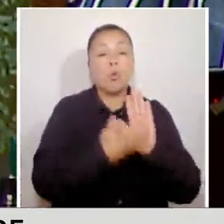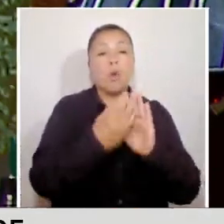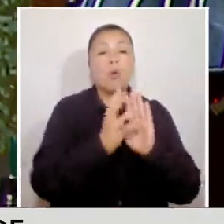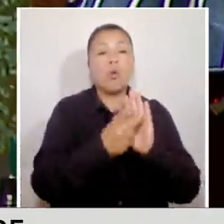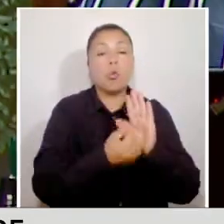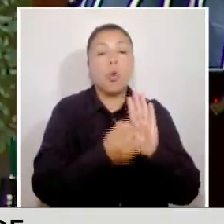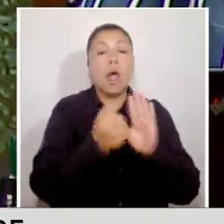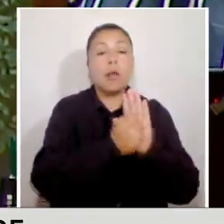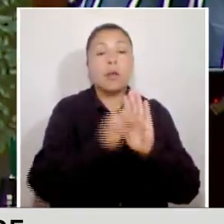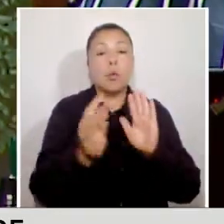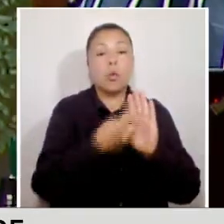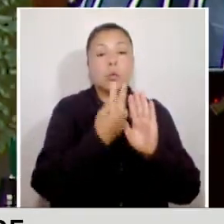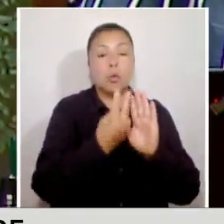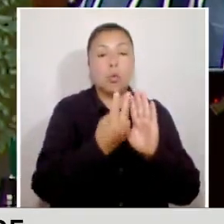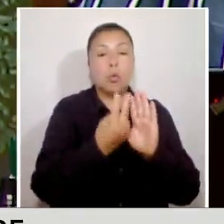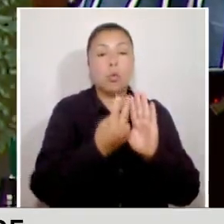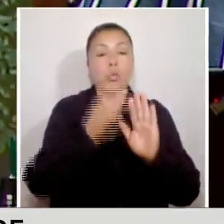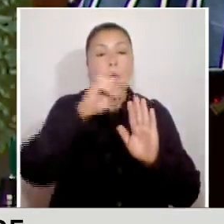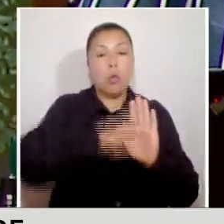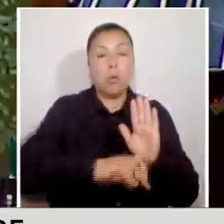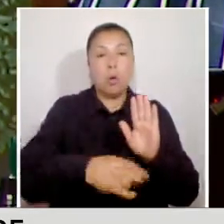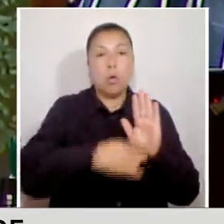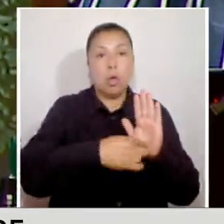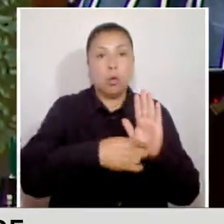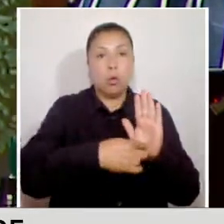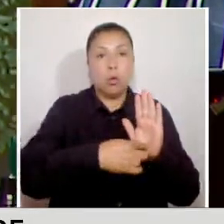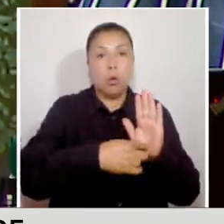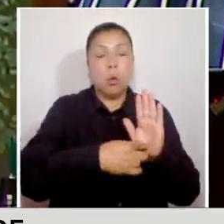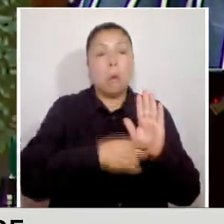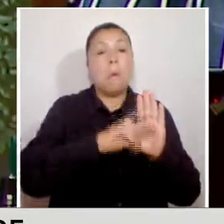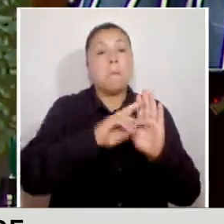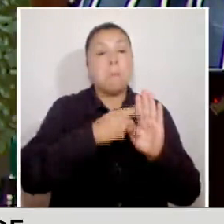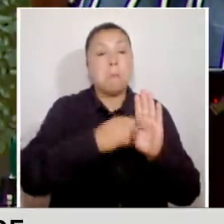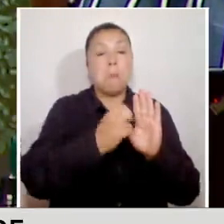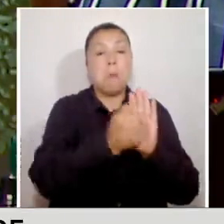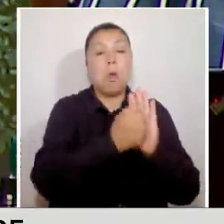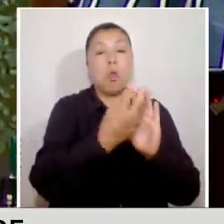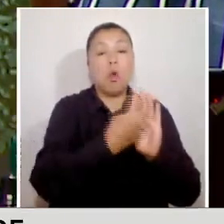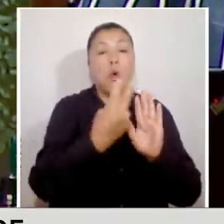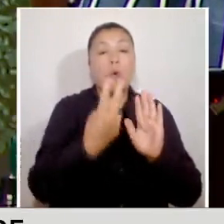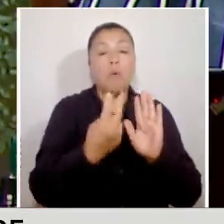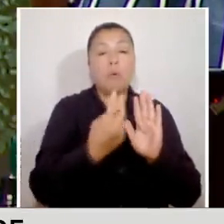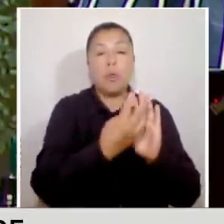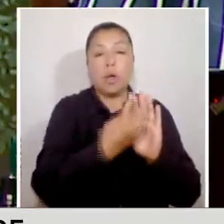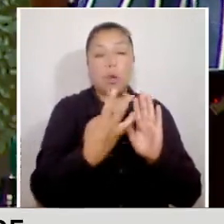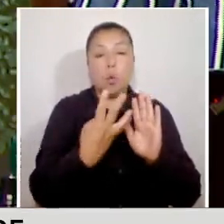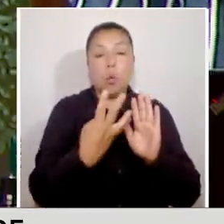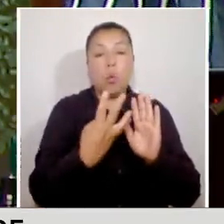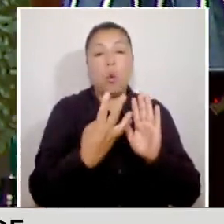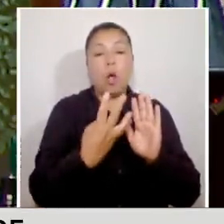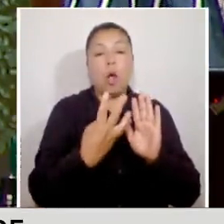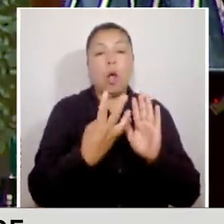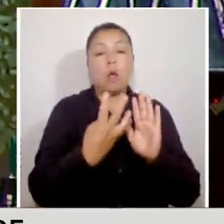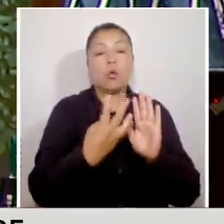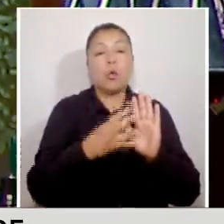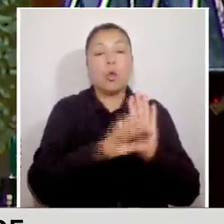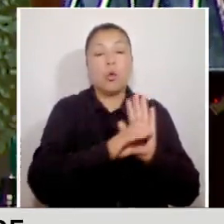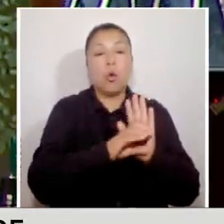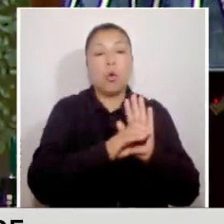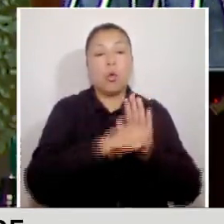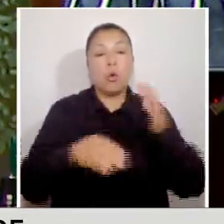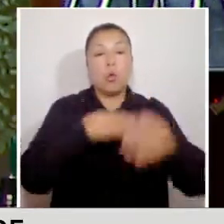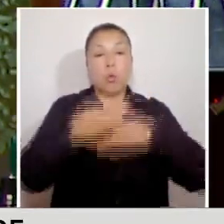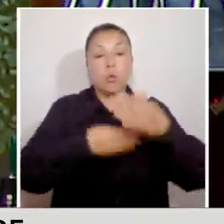segundo del proyecto para modificar el artículo 234 del código procesal penal de la siguiente